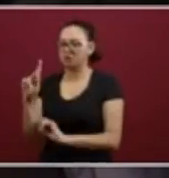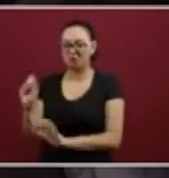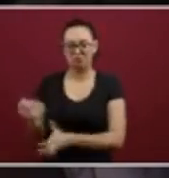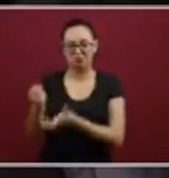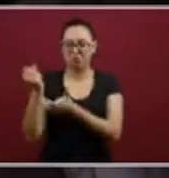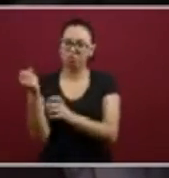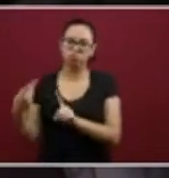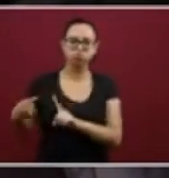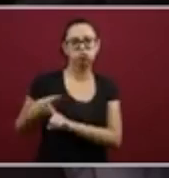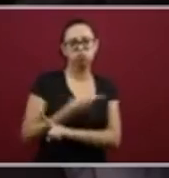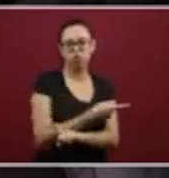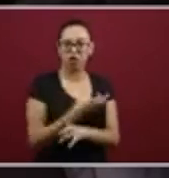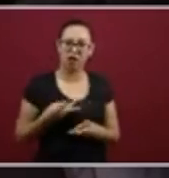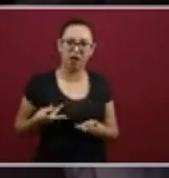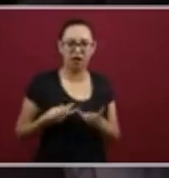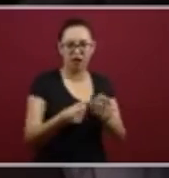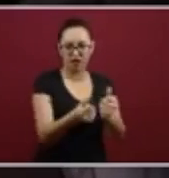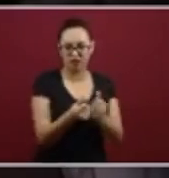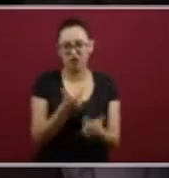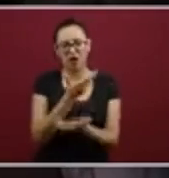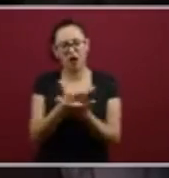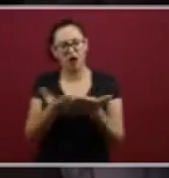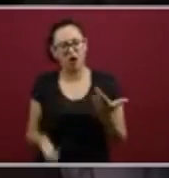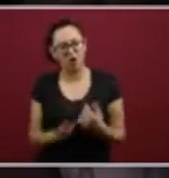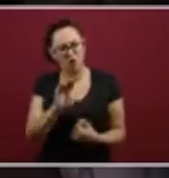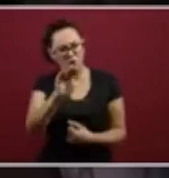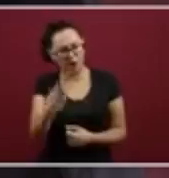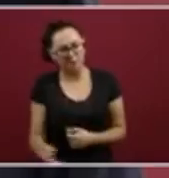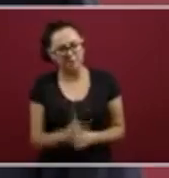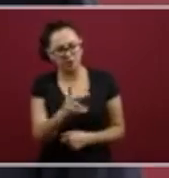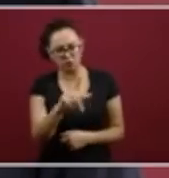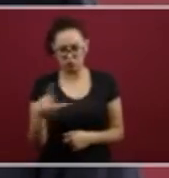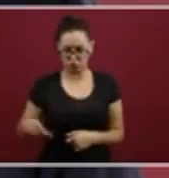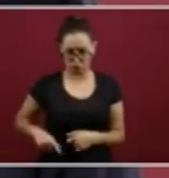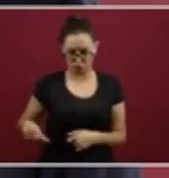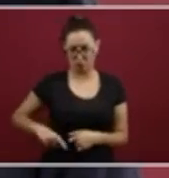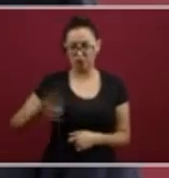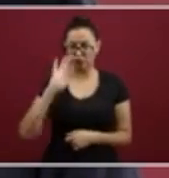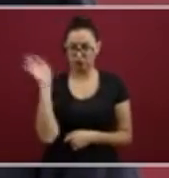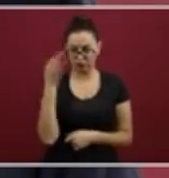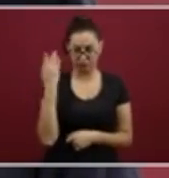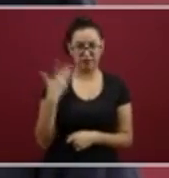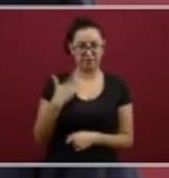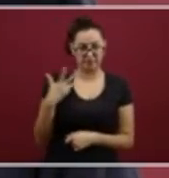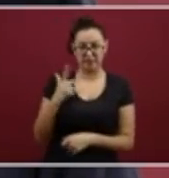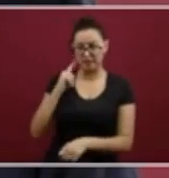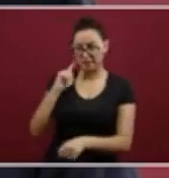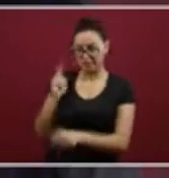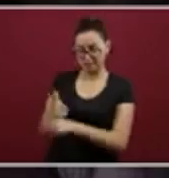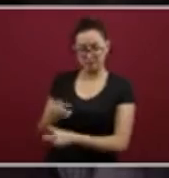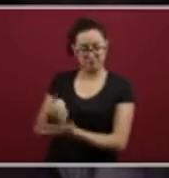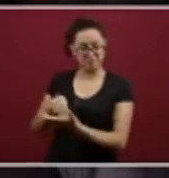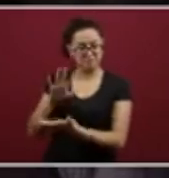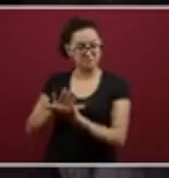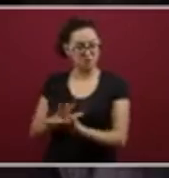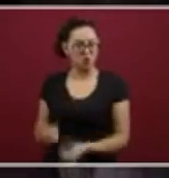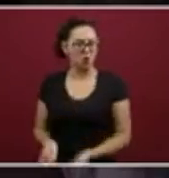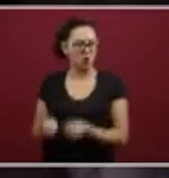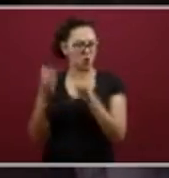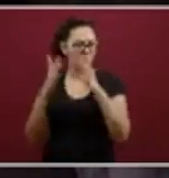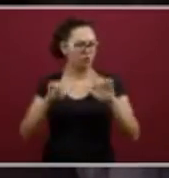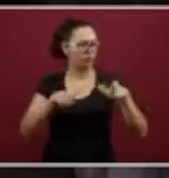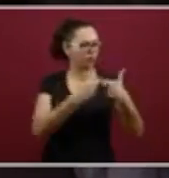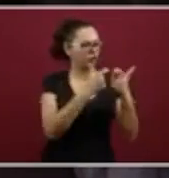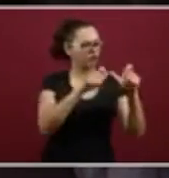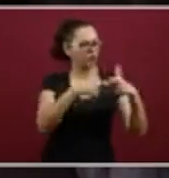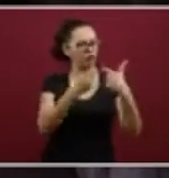La pregunta concreta es si el gobierno federal tiene ya documentados o registrados cuántos fondos de